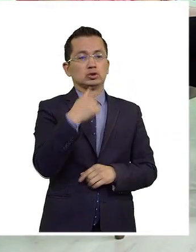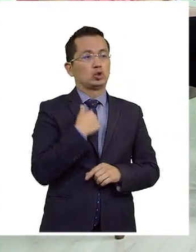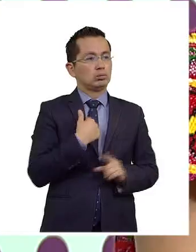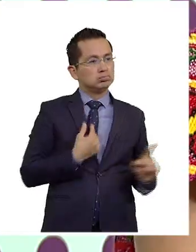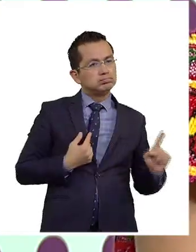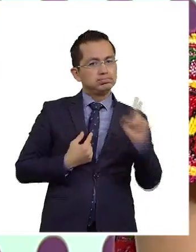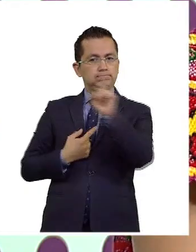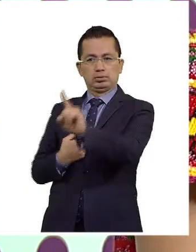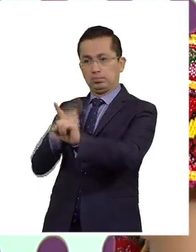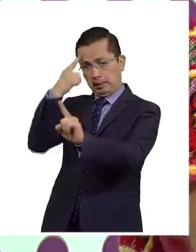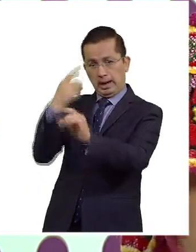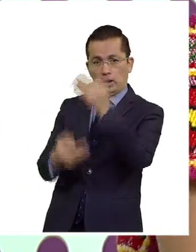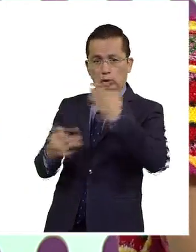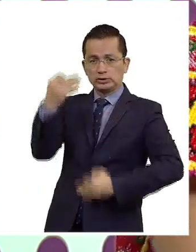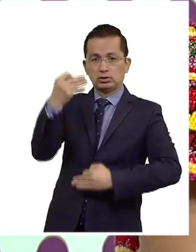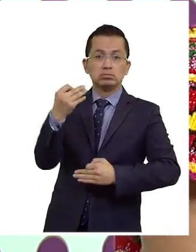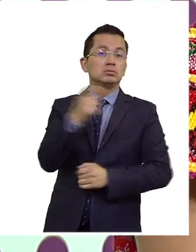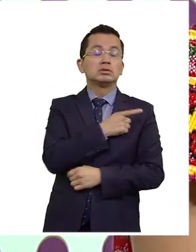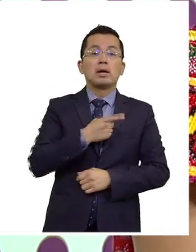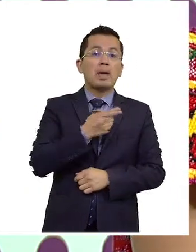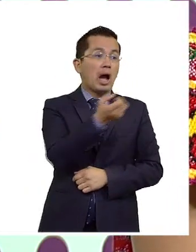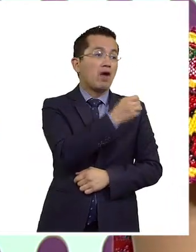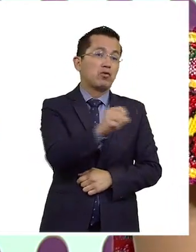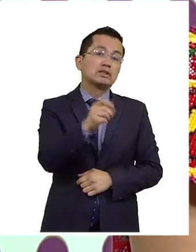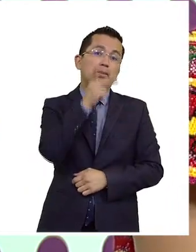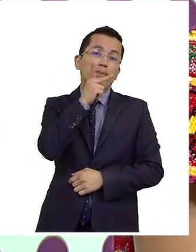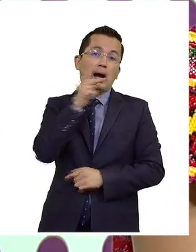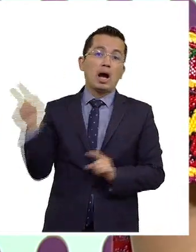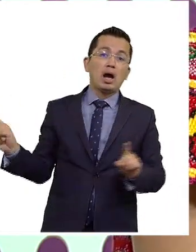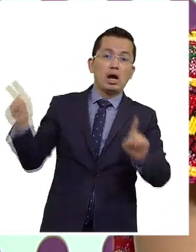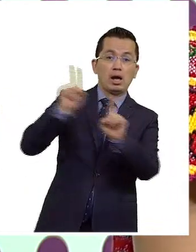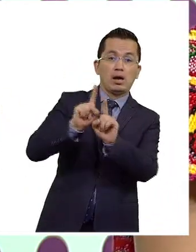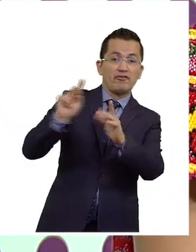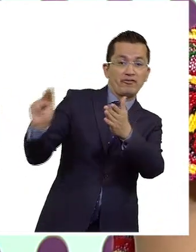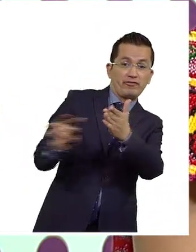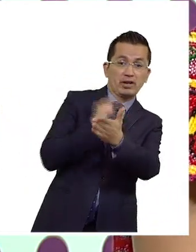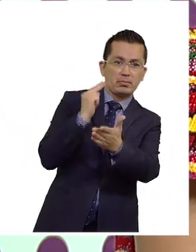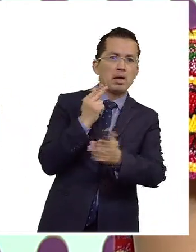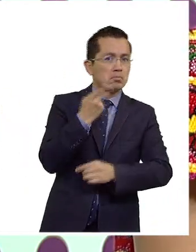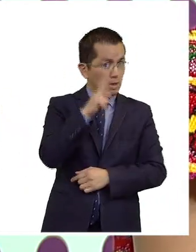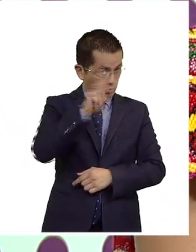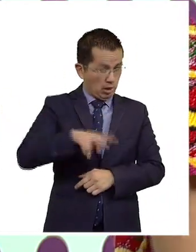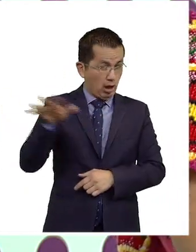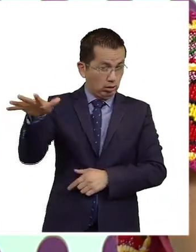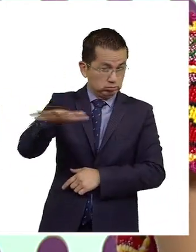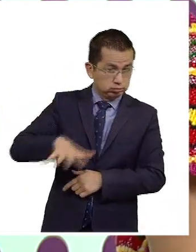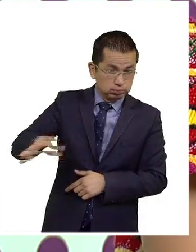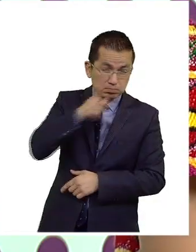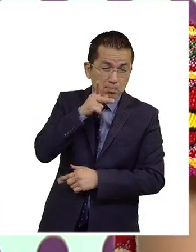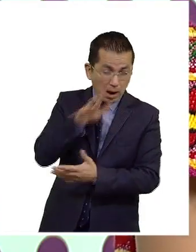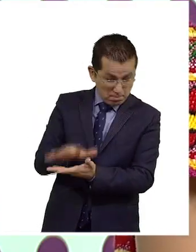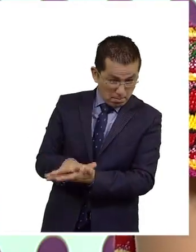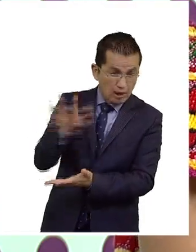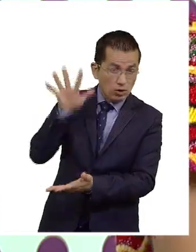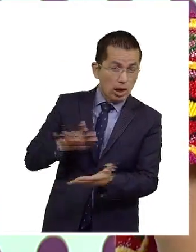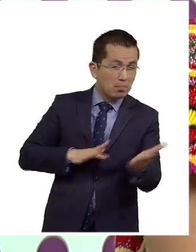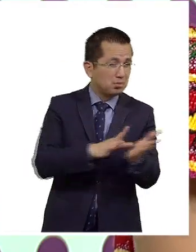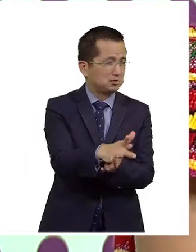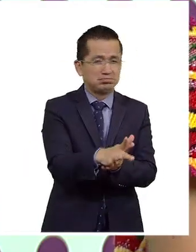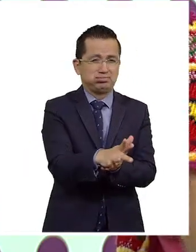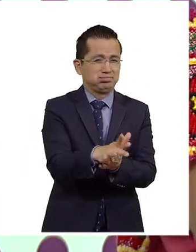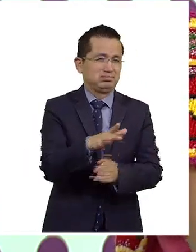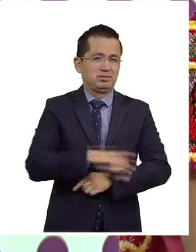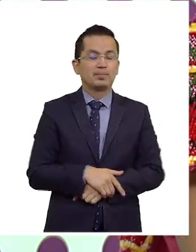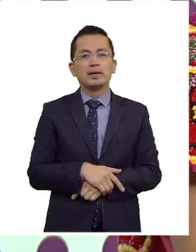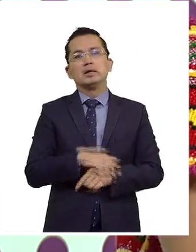del papá también, ¿no? Que ojalá que todos los papás quisieran apoyar en esto. Pero entonces, esta personita está